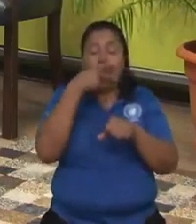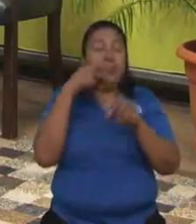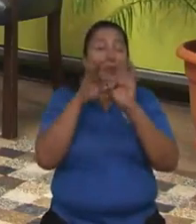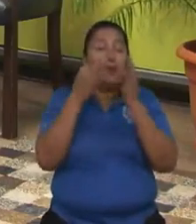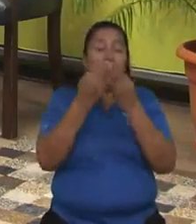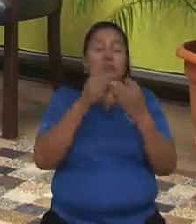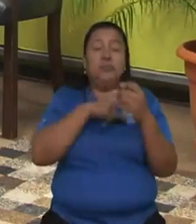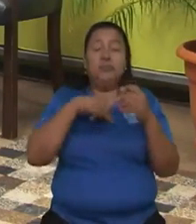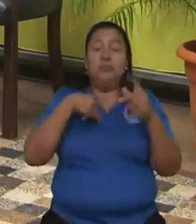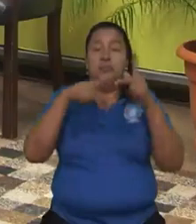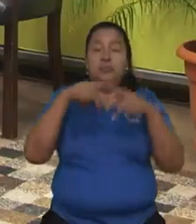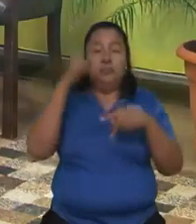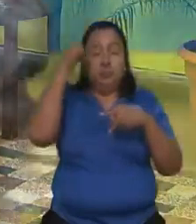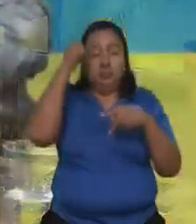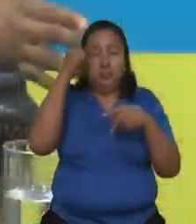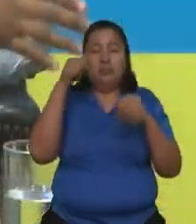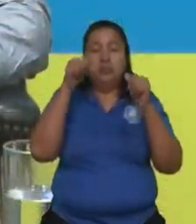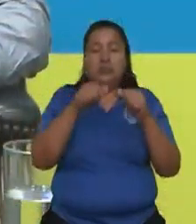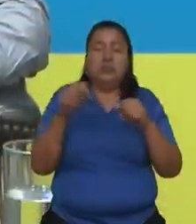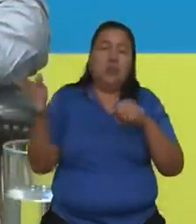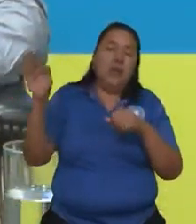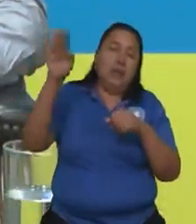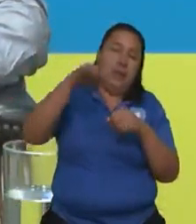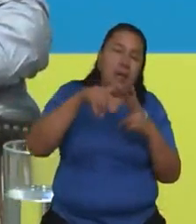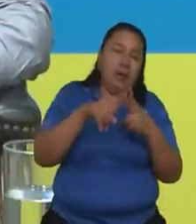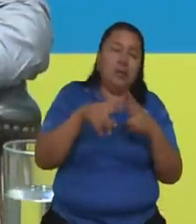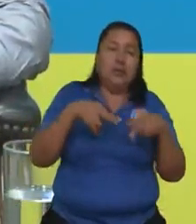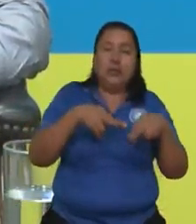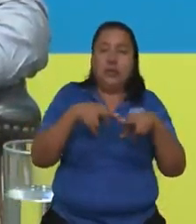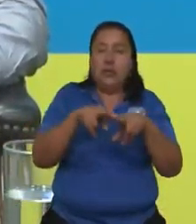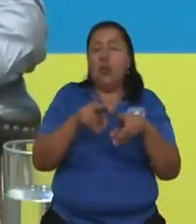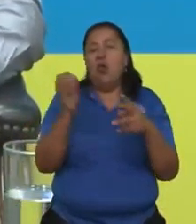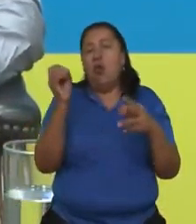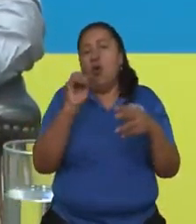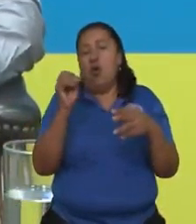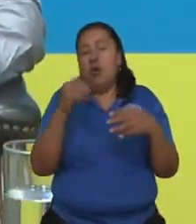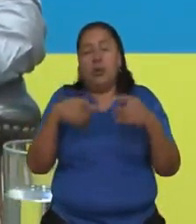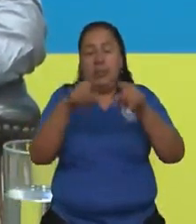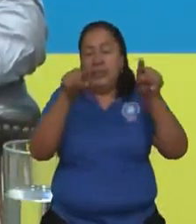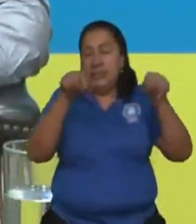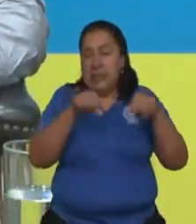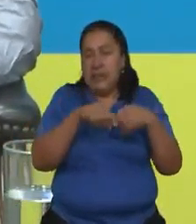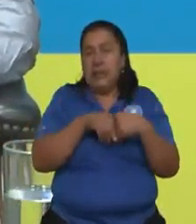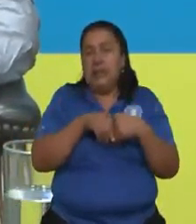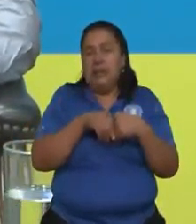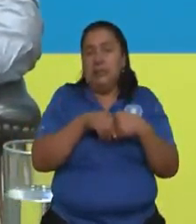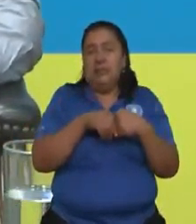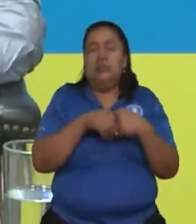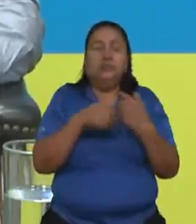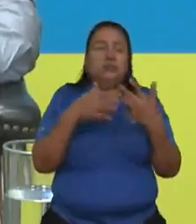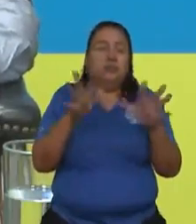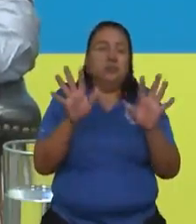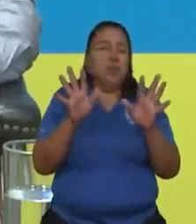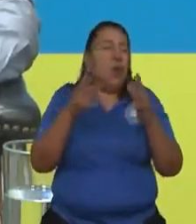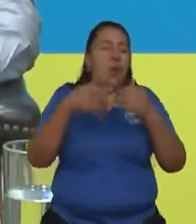casa. Los niños brincan, juegan, se tiran agua. ¿Qué recomendaciones nosotros debemos, que